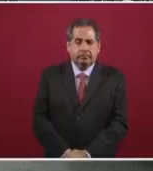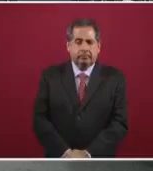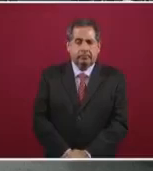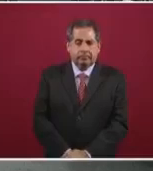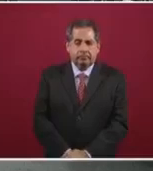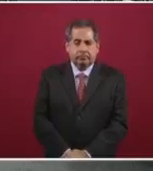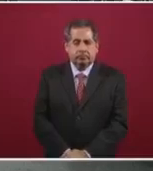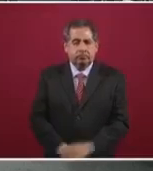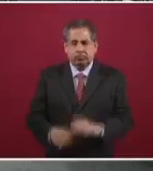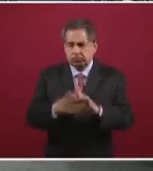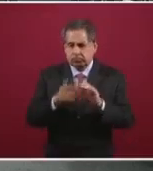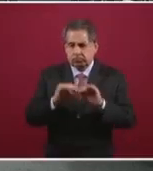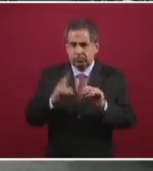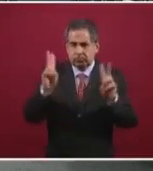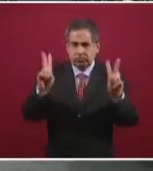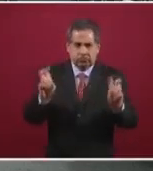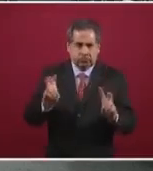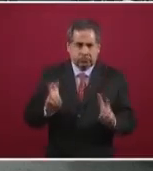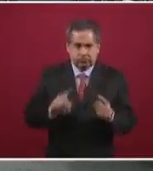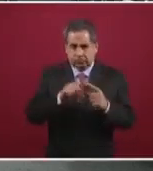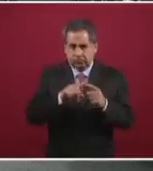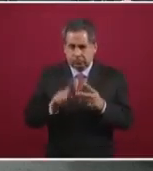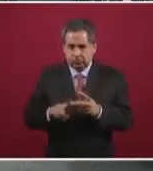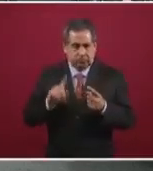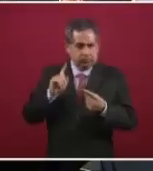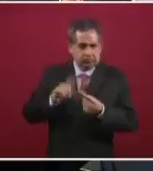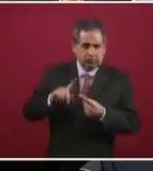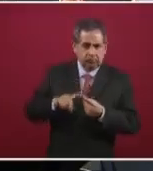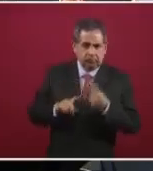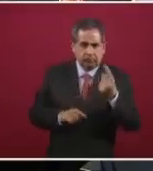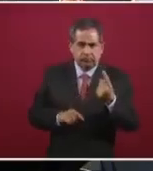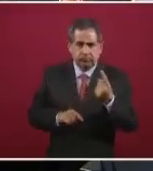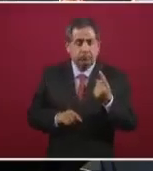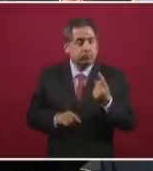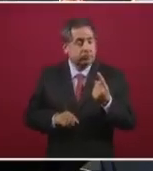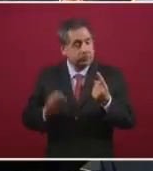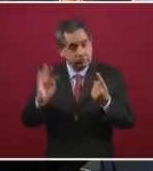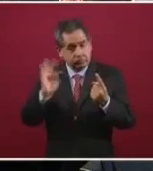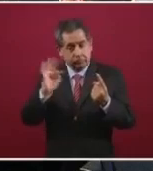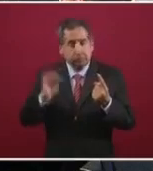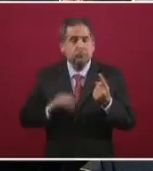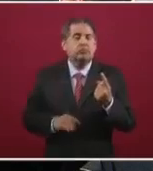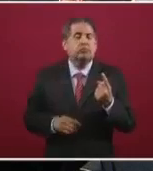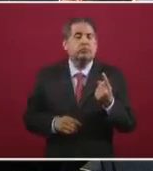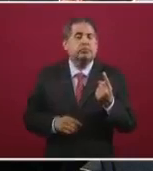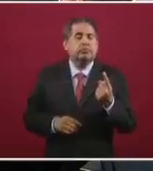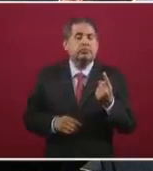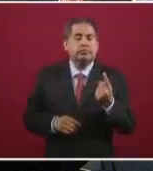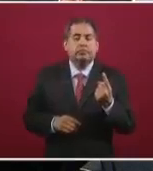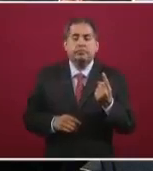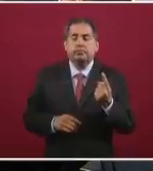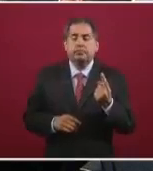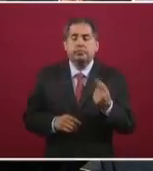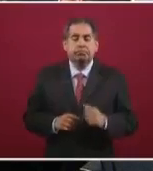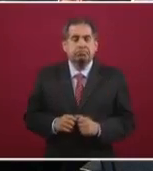Bueno, creo que eran dos temas. Uno era el de la probable comisión